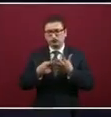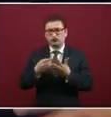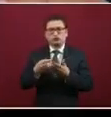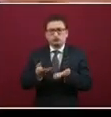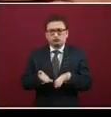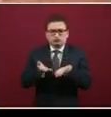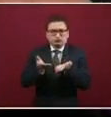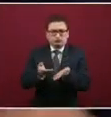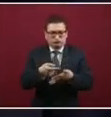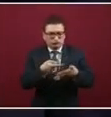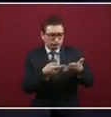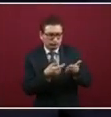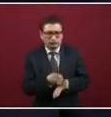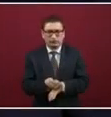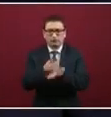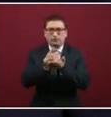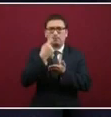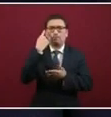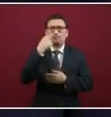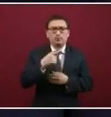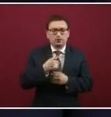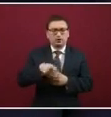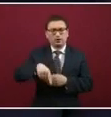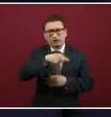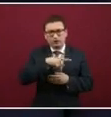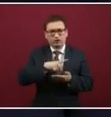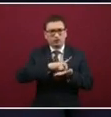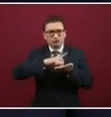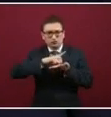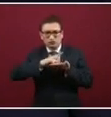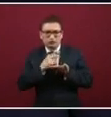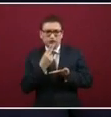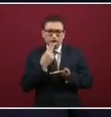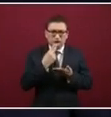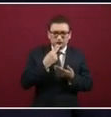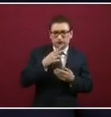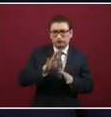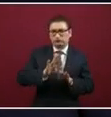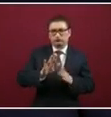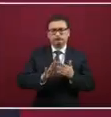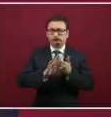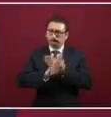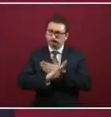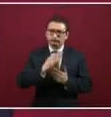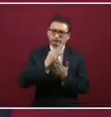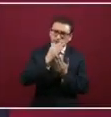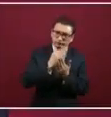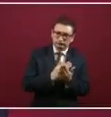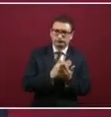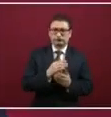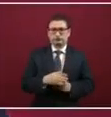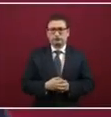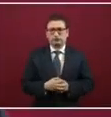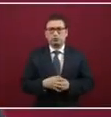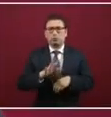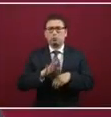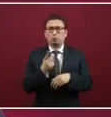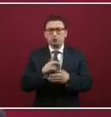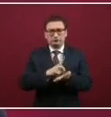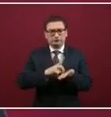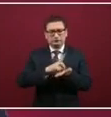que bajar el consumo de las drogas porque ha